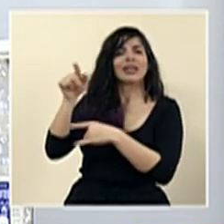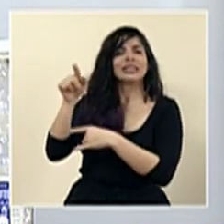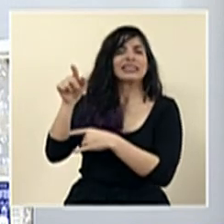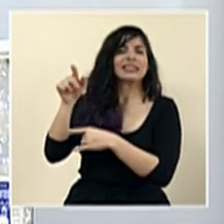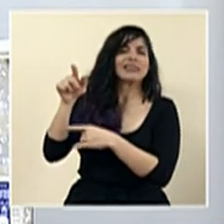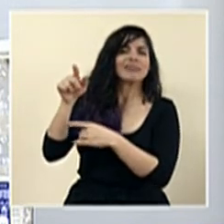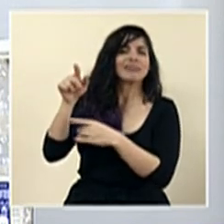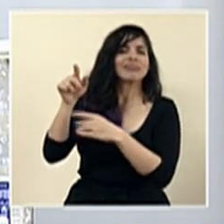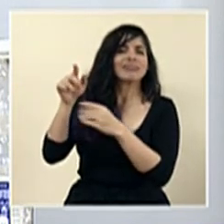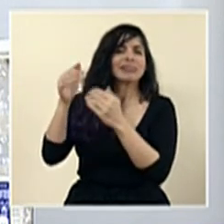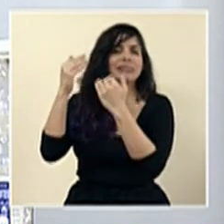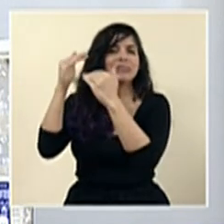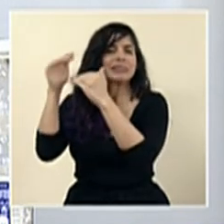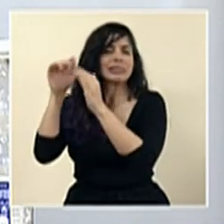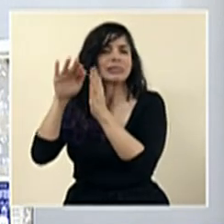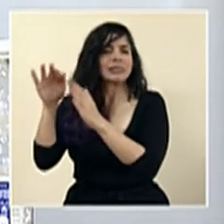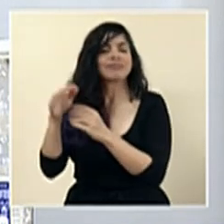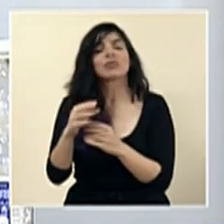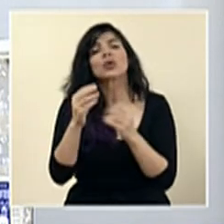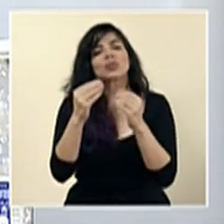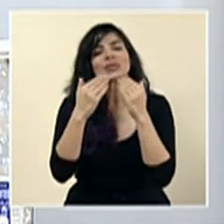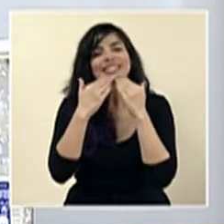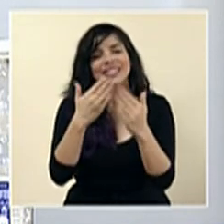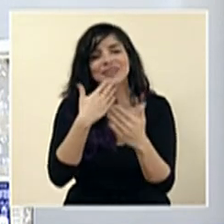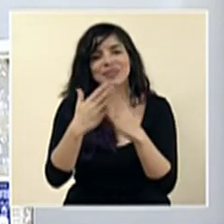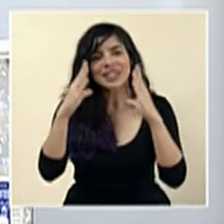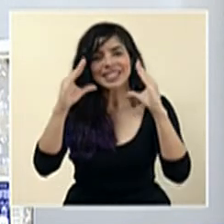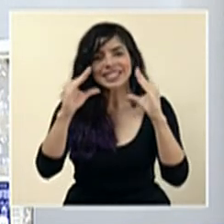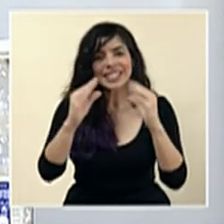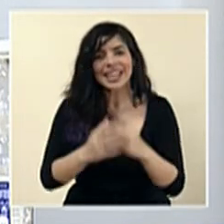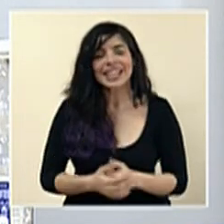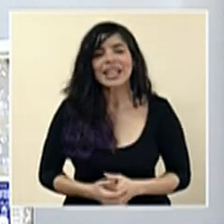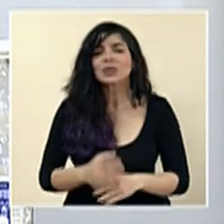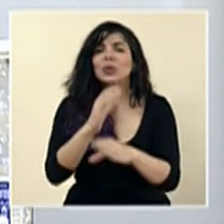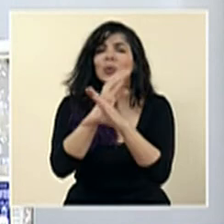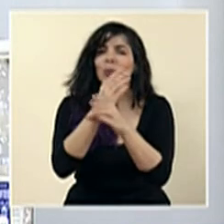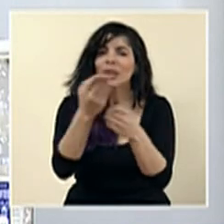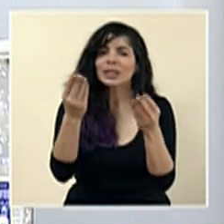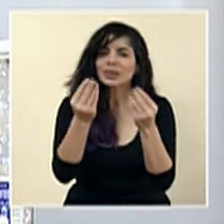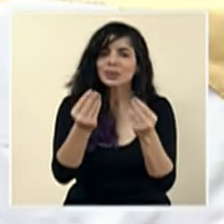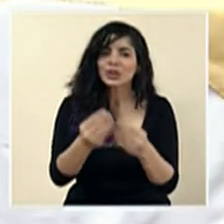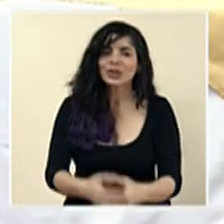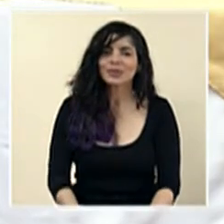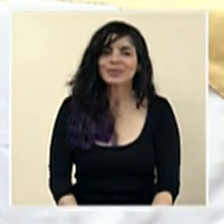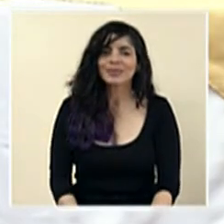un poco más estrechos. Muchísimas gracias, muy buenas tardes, cuídense mucho.